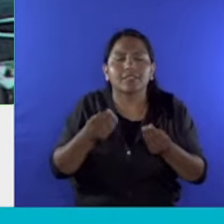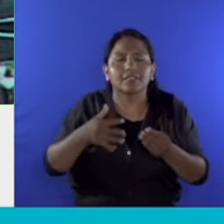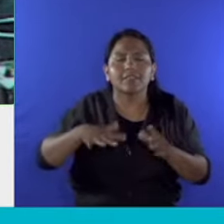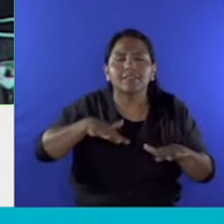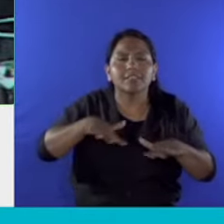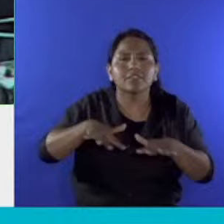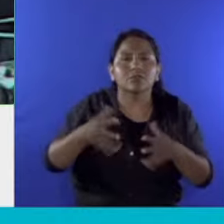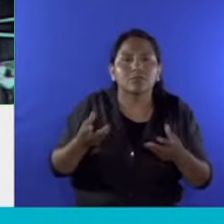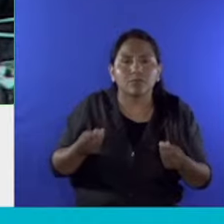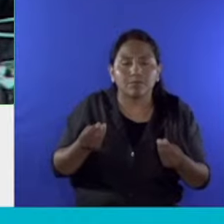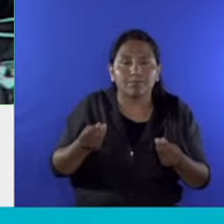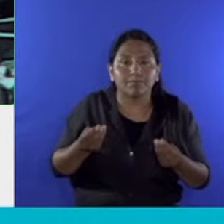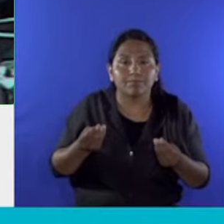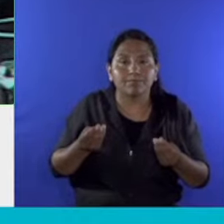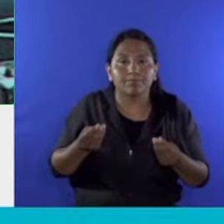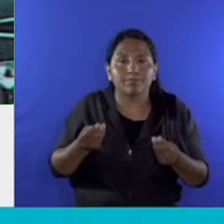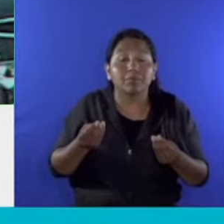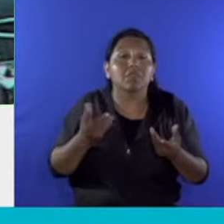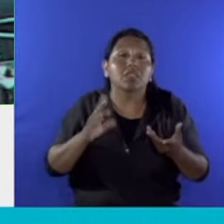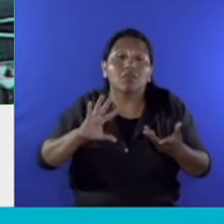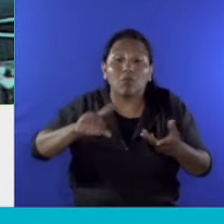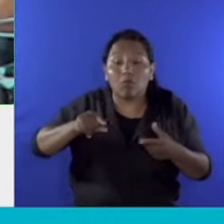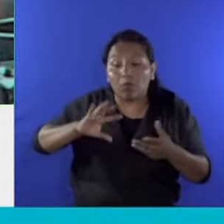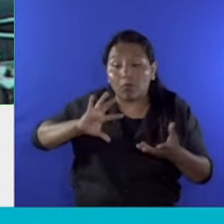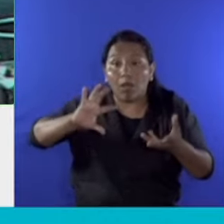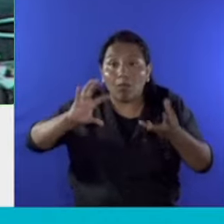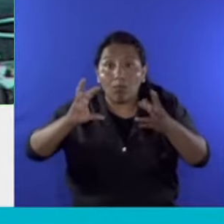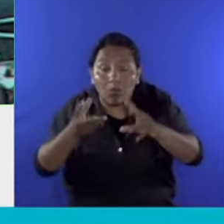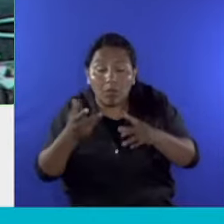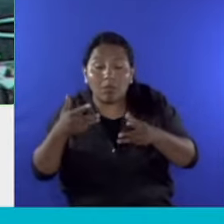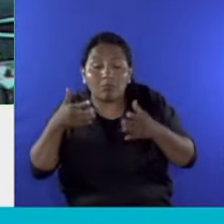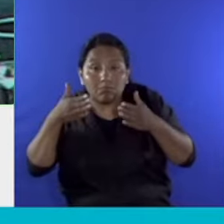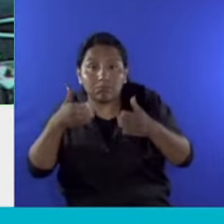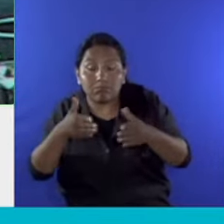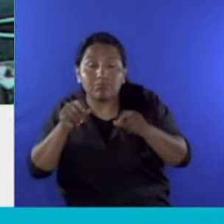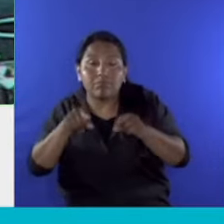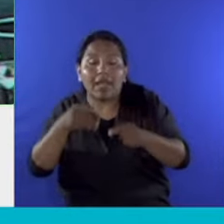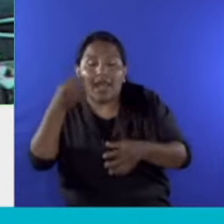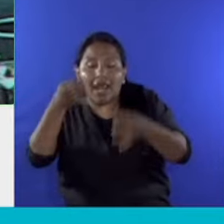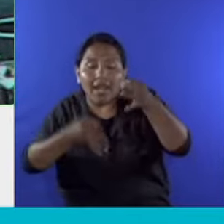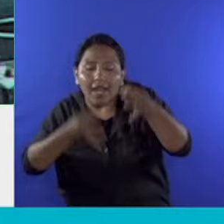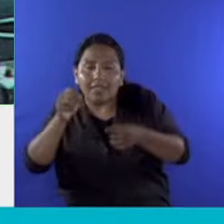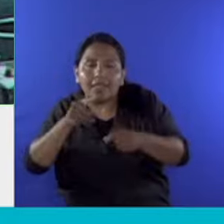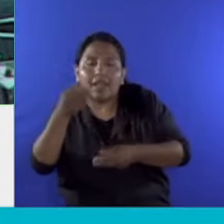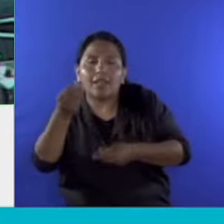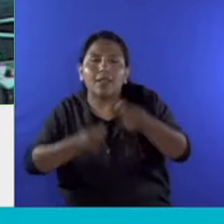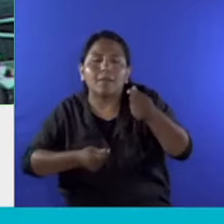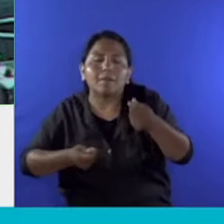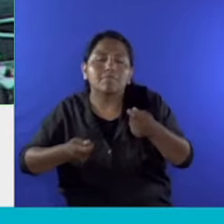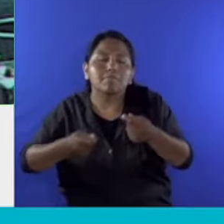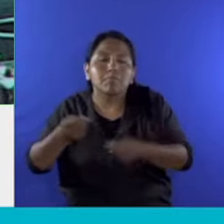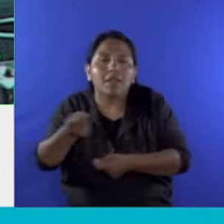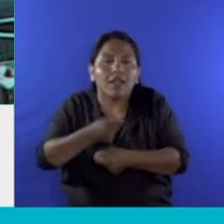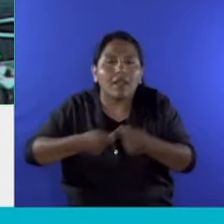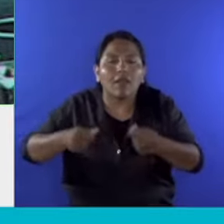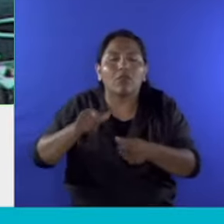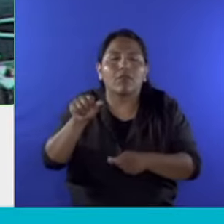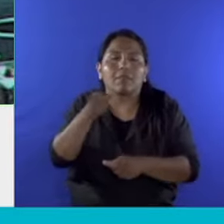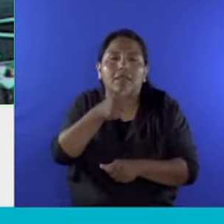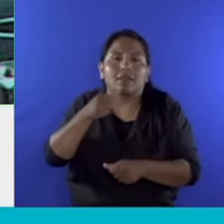de modelo se puede aplicar para el análisis del mercado de medicamentos.